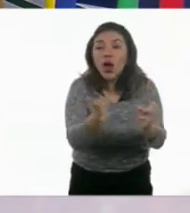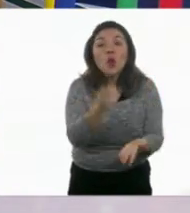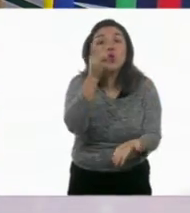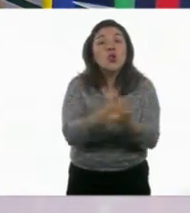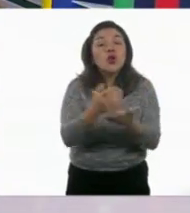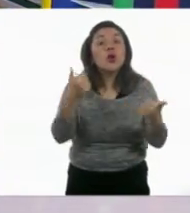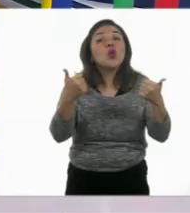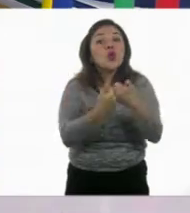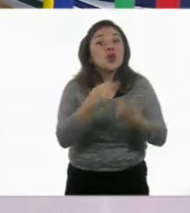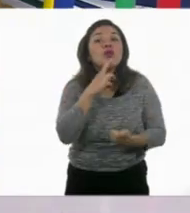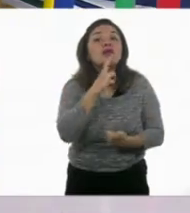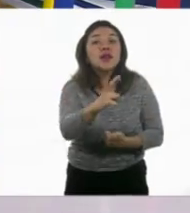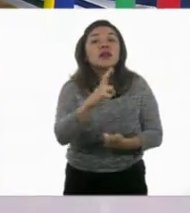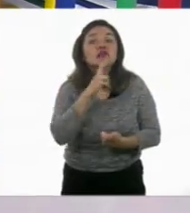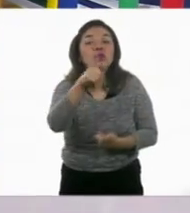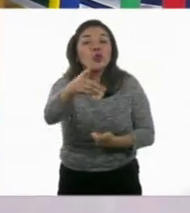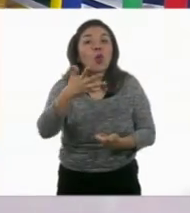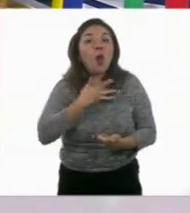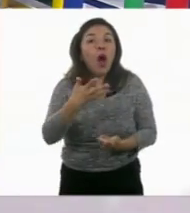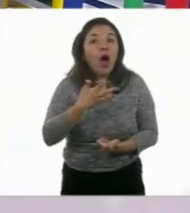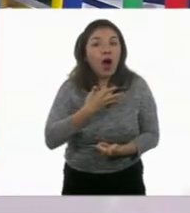con la respuesta que tú...